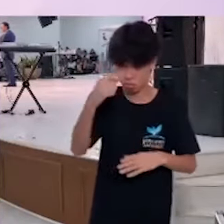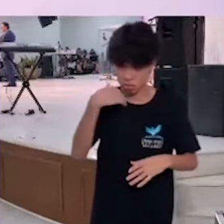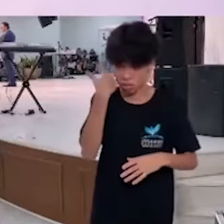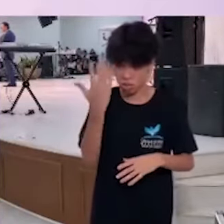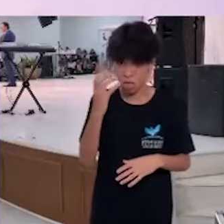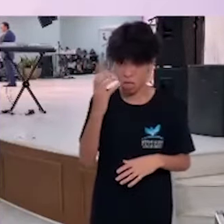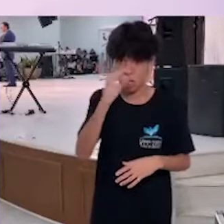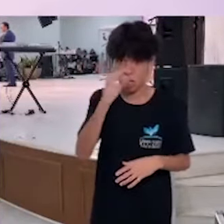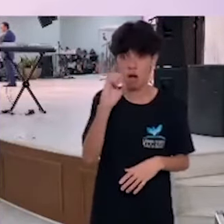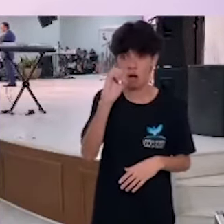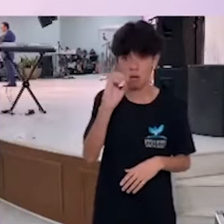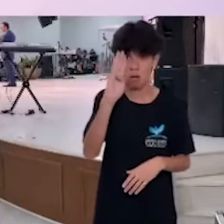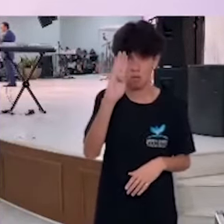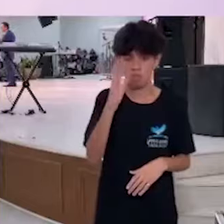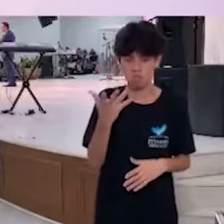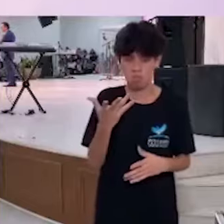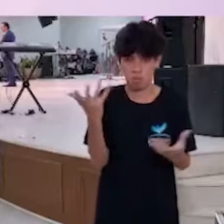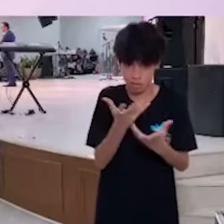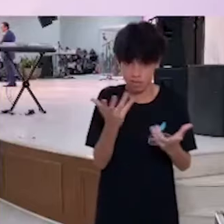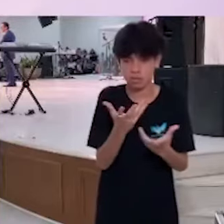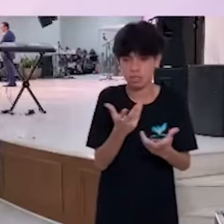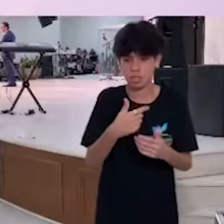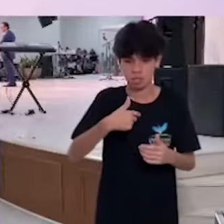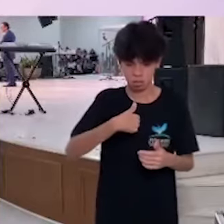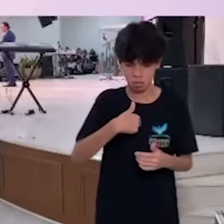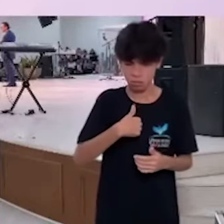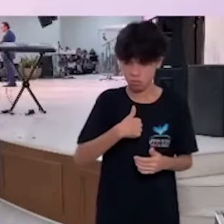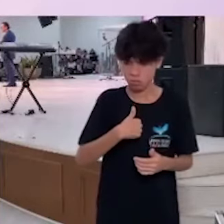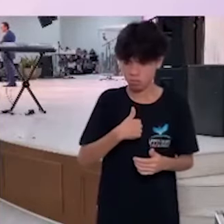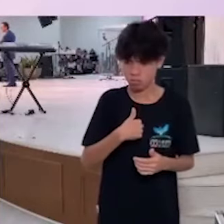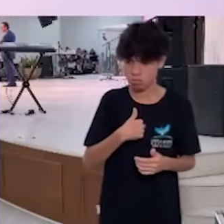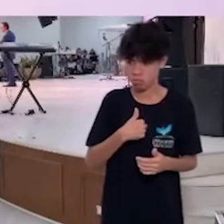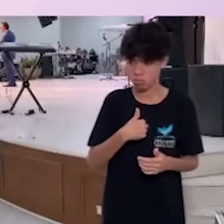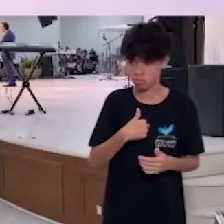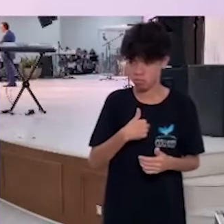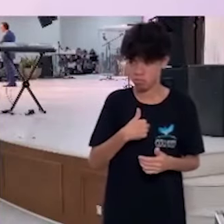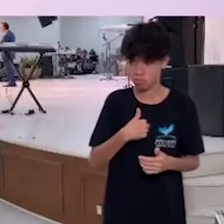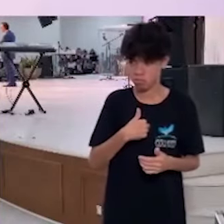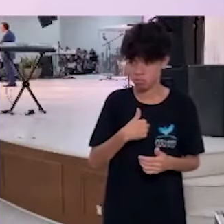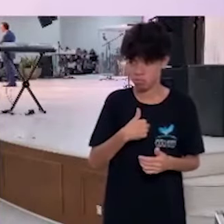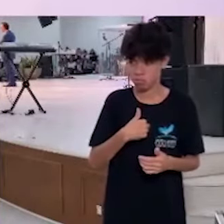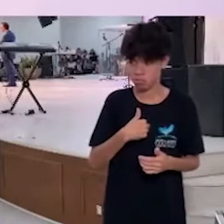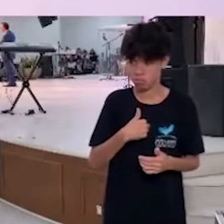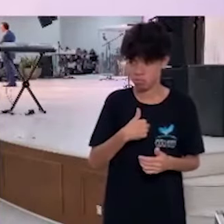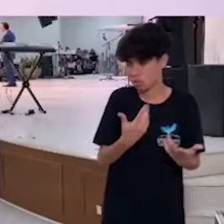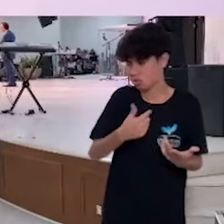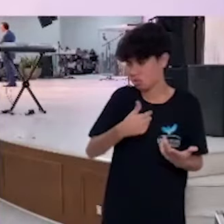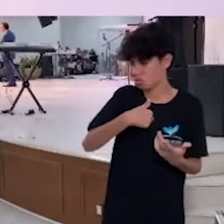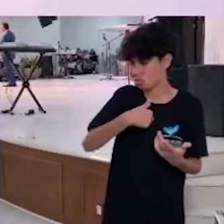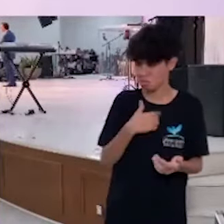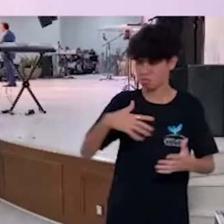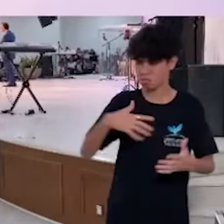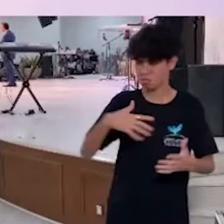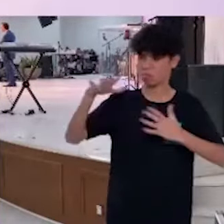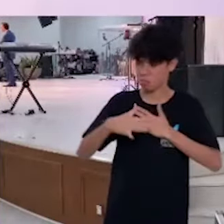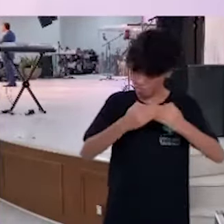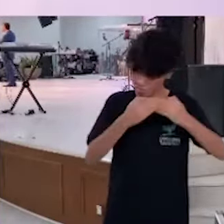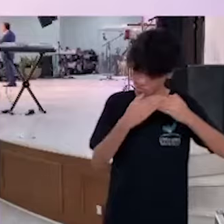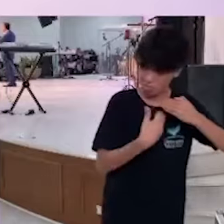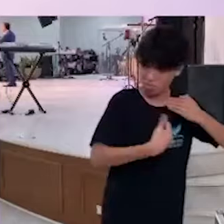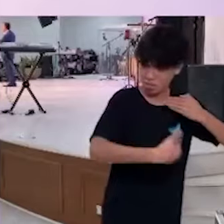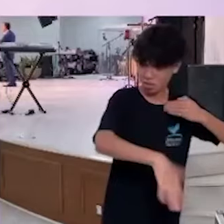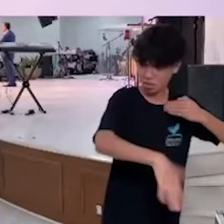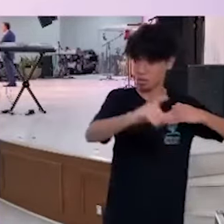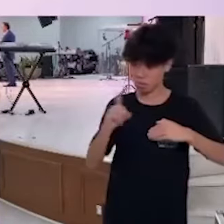hizo, y él dijo, yo he hecho un pacto con mis ojos, ¿cómo he de ver a una virgen? ¿No? Entonces, no es que hagas